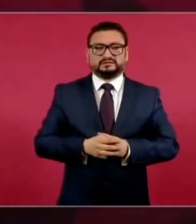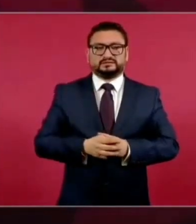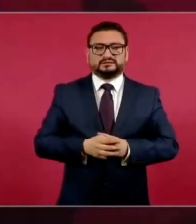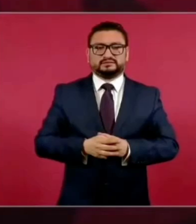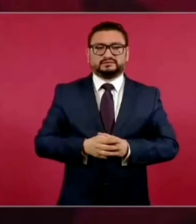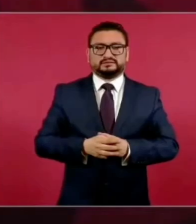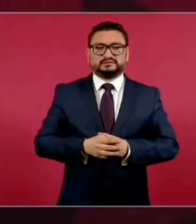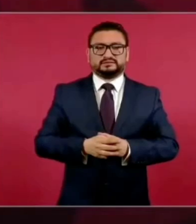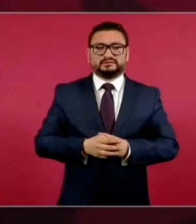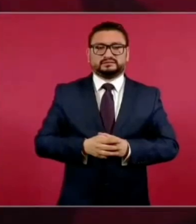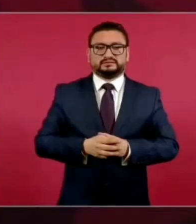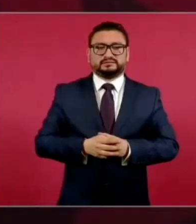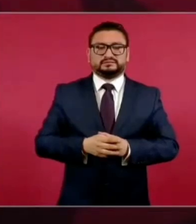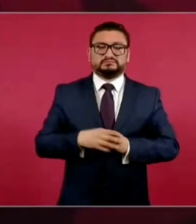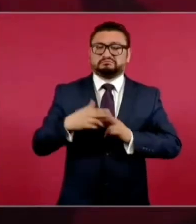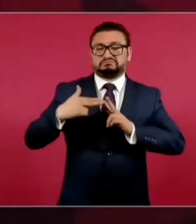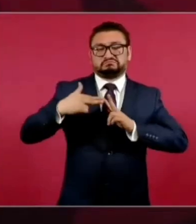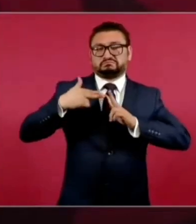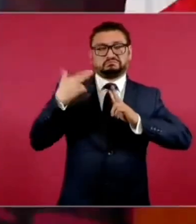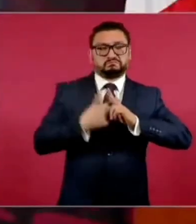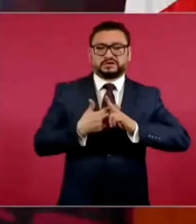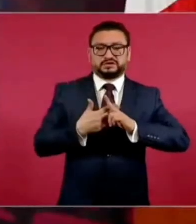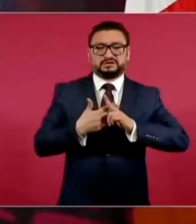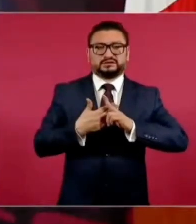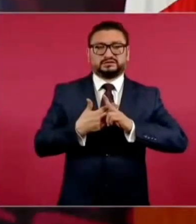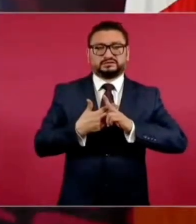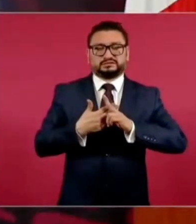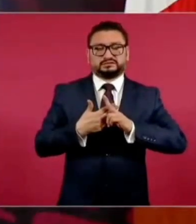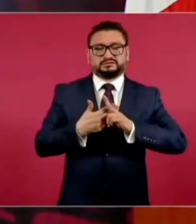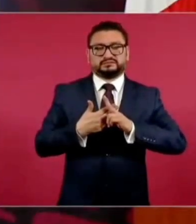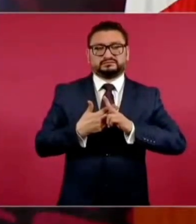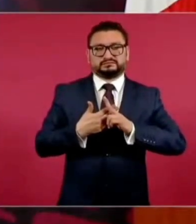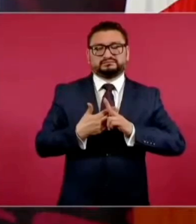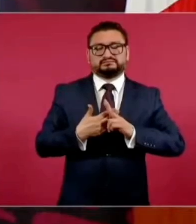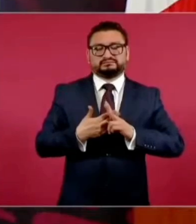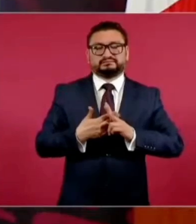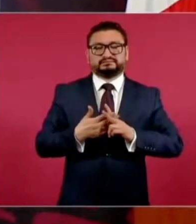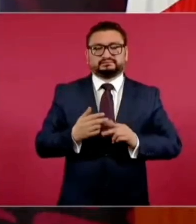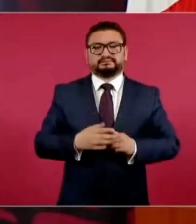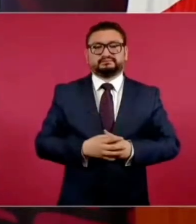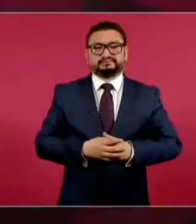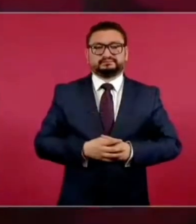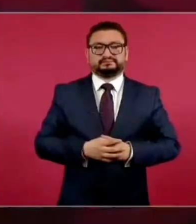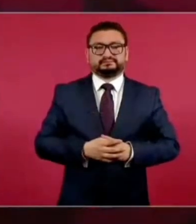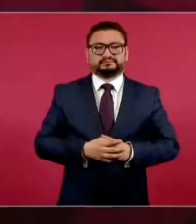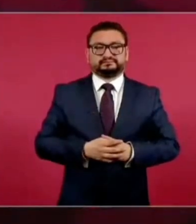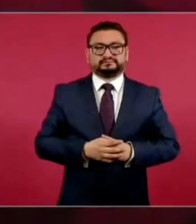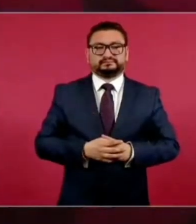Matar.